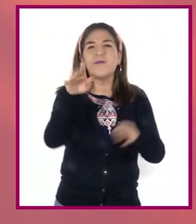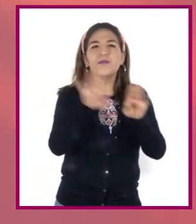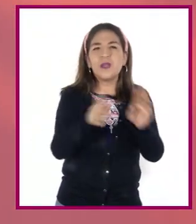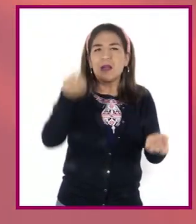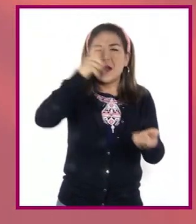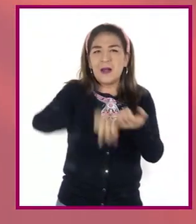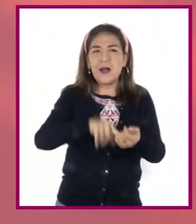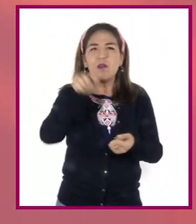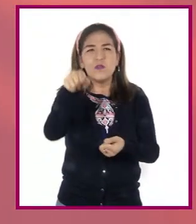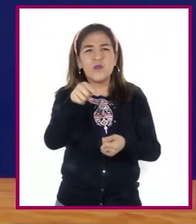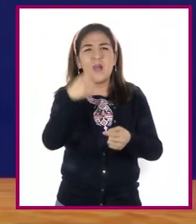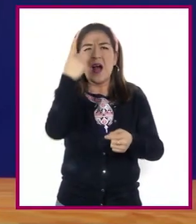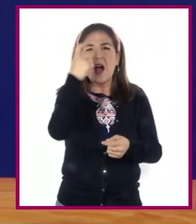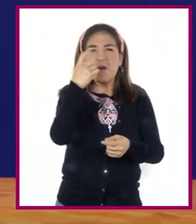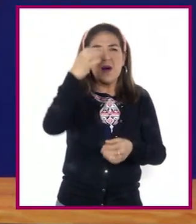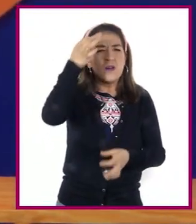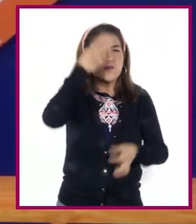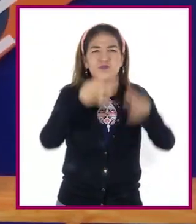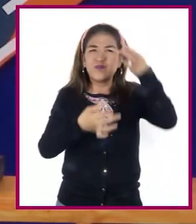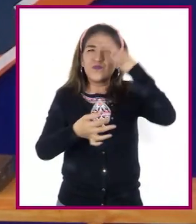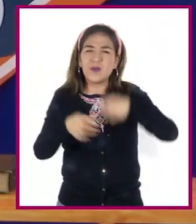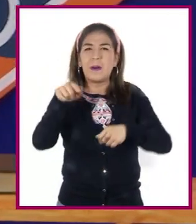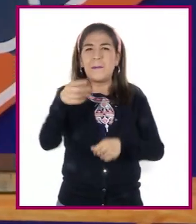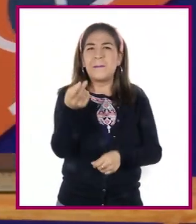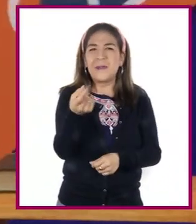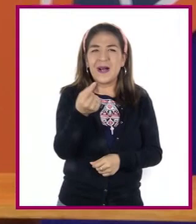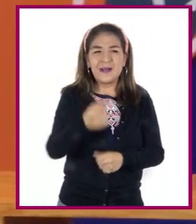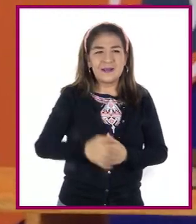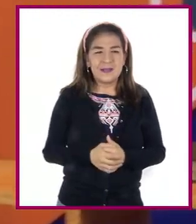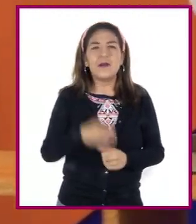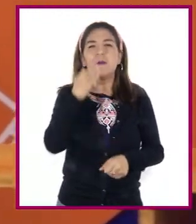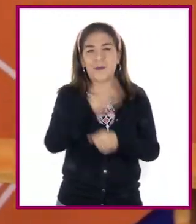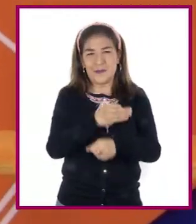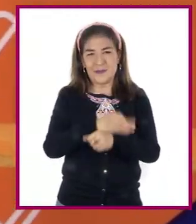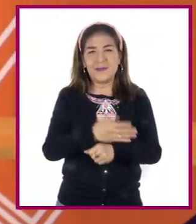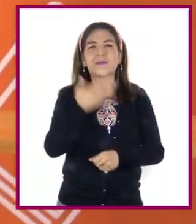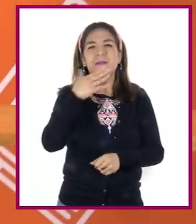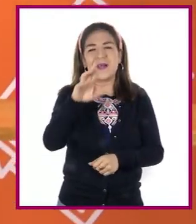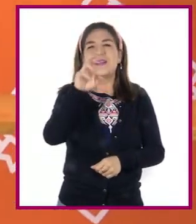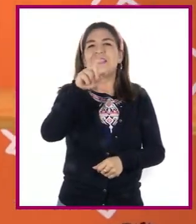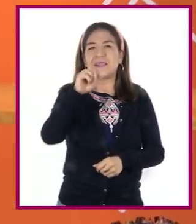del perro, profesora. Claro que sí. Ahora, ¿qué les parece si hacemos un